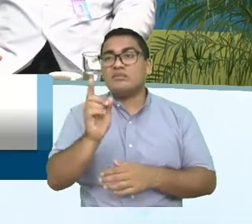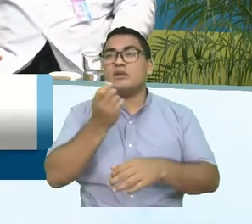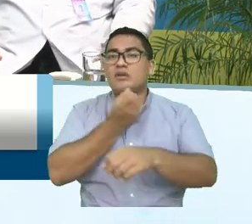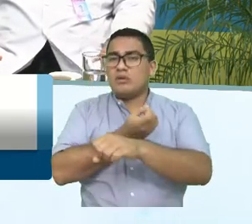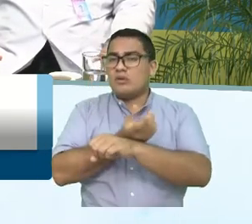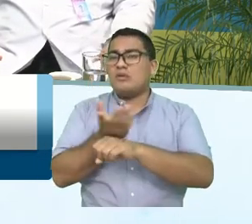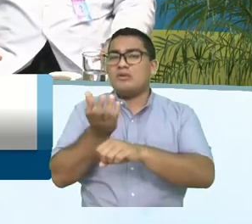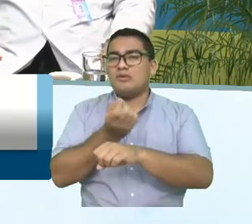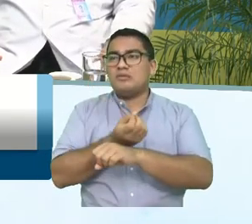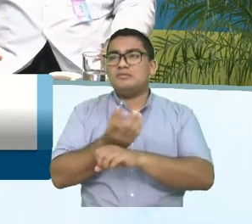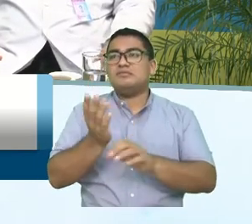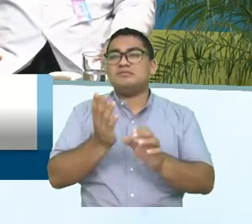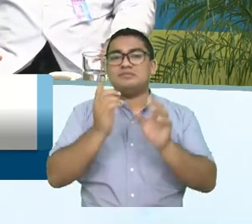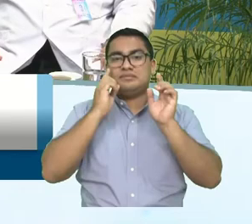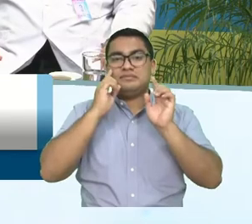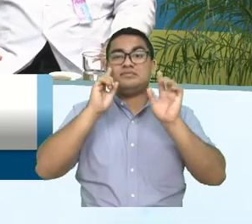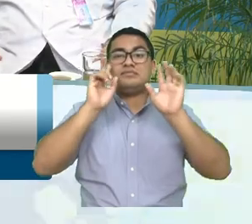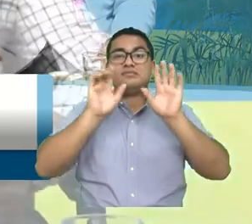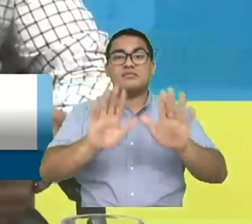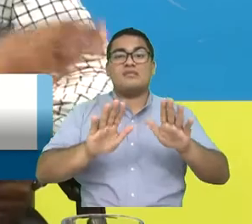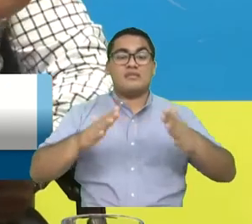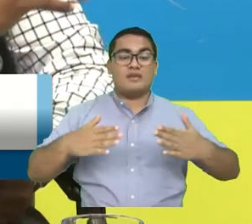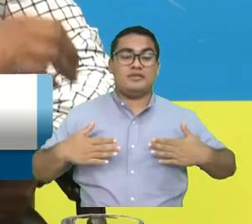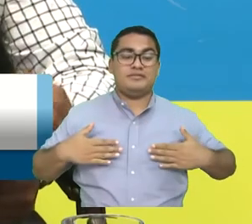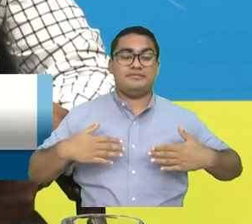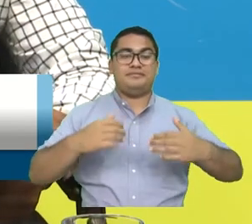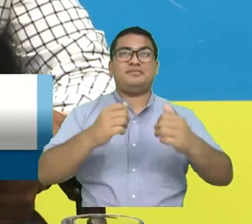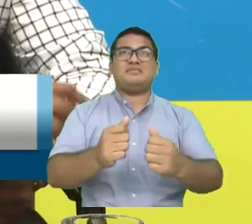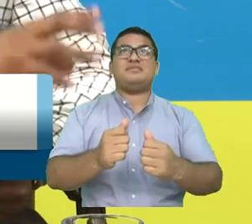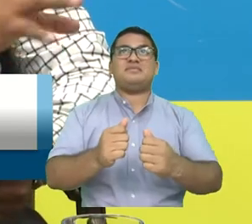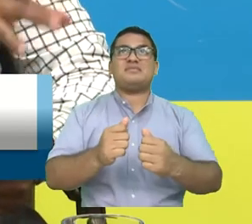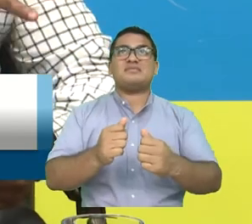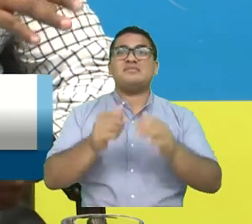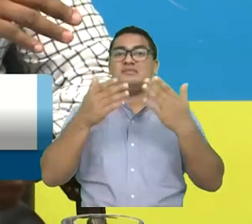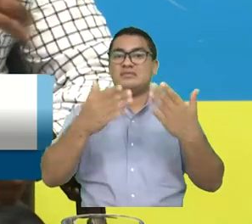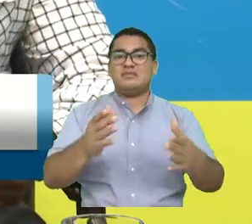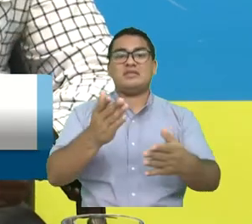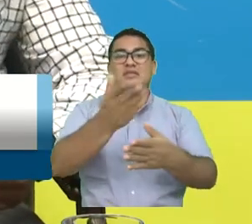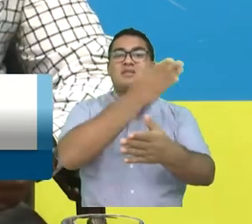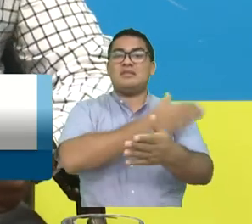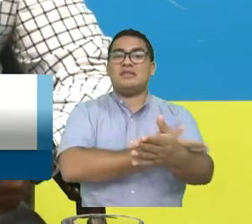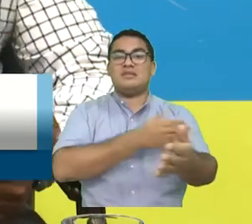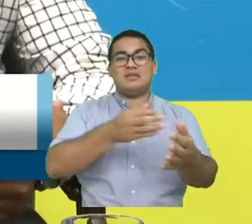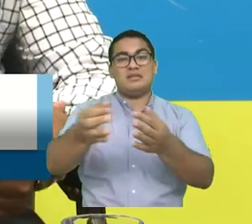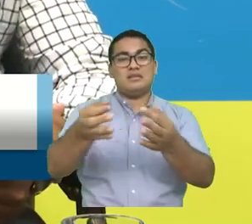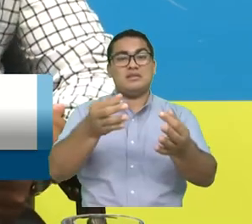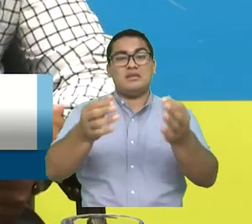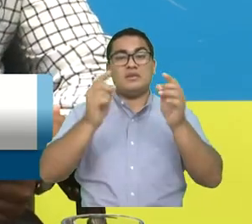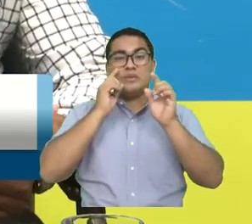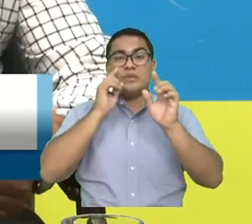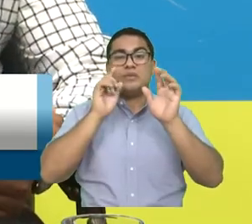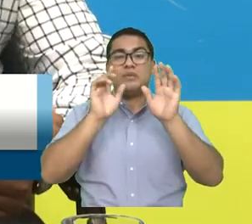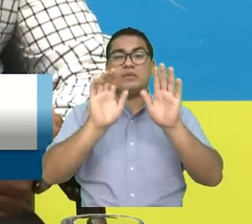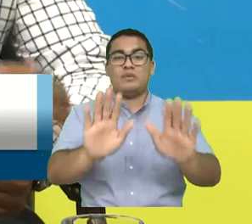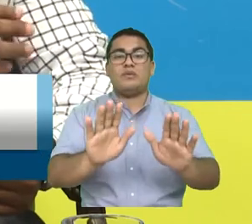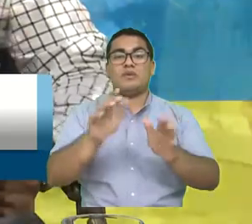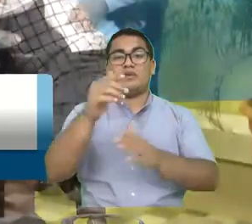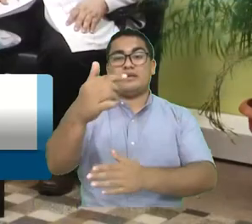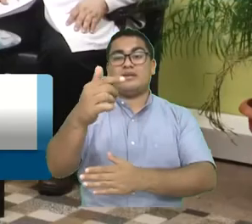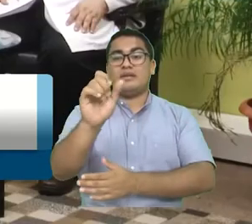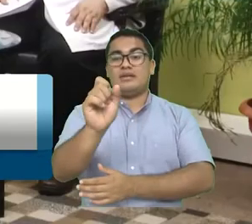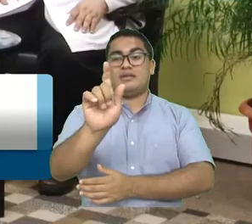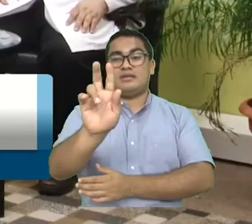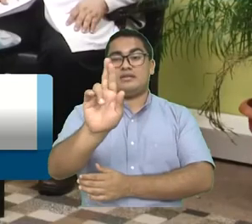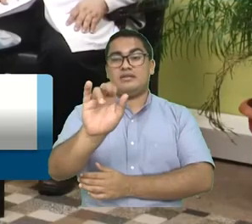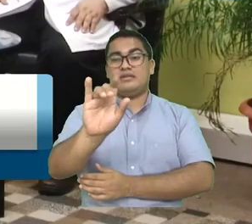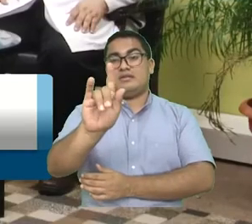como este programa se llama Prevenir de Salud, precisamente, ya hemos hablado de algunos tips para prevenir la gastritis. ¿Qué otras